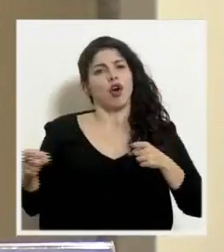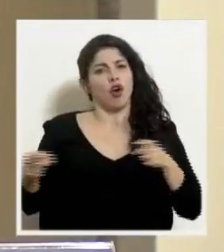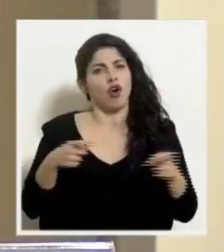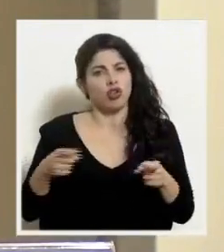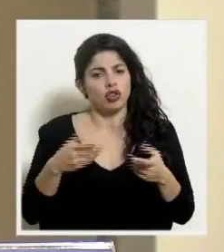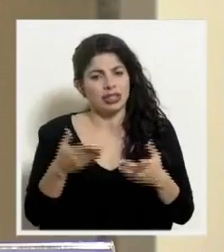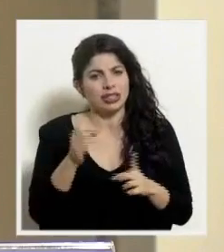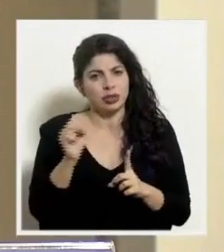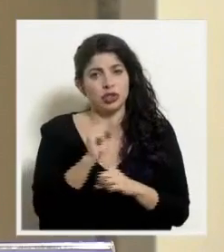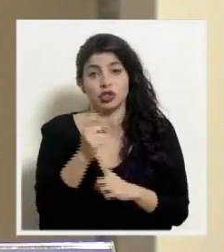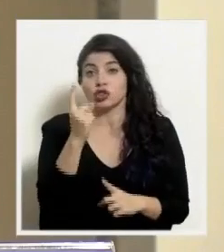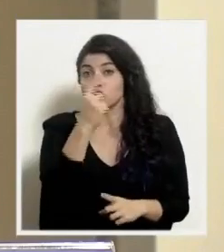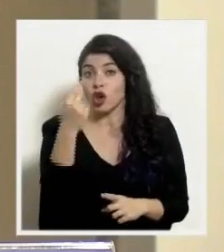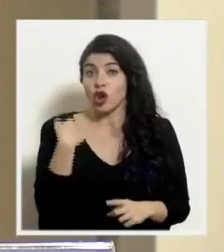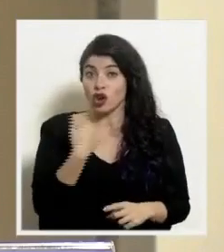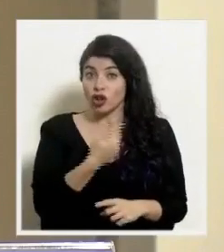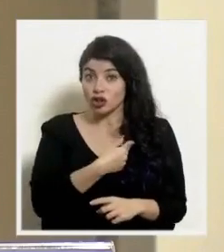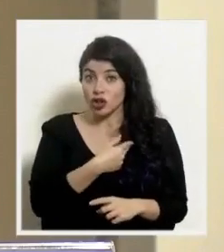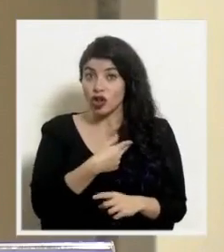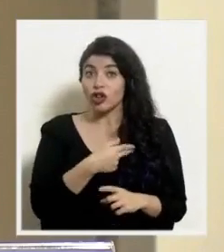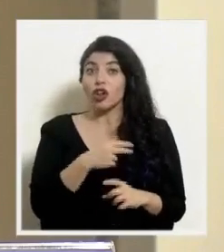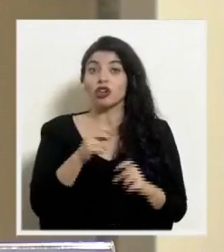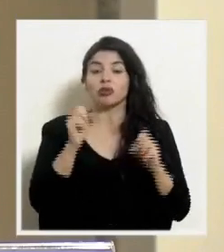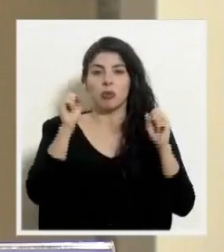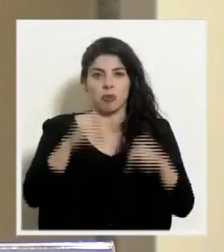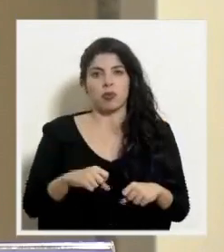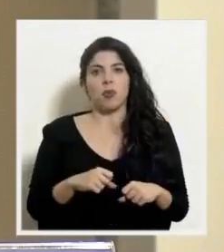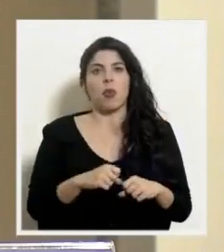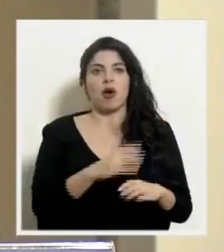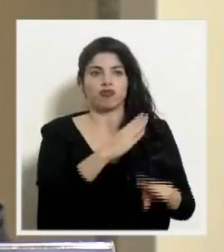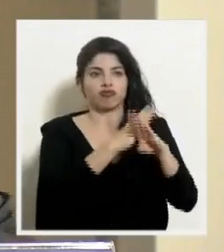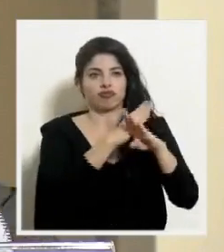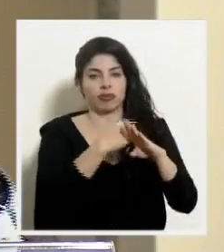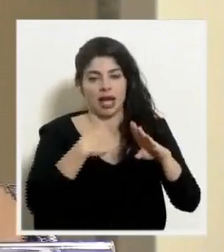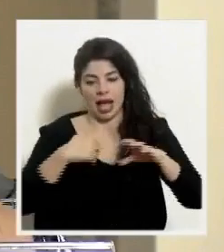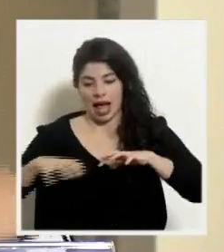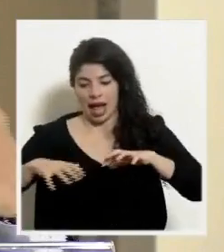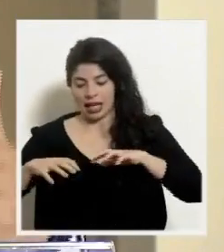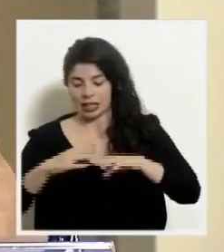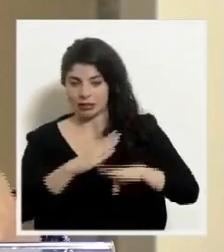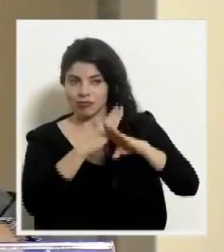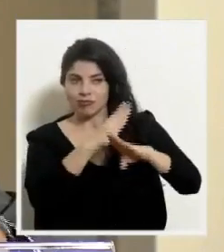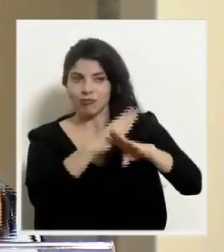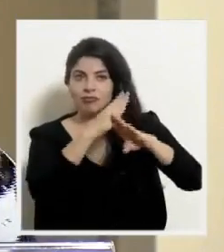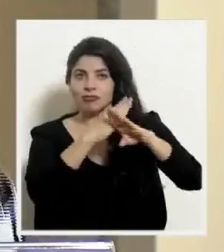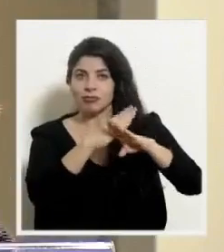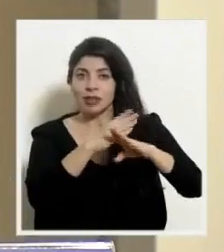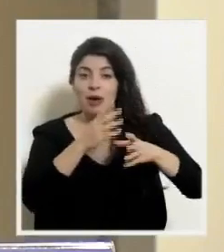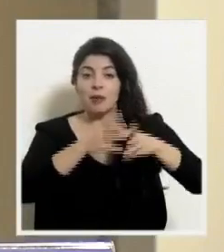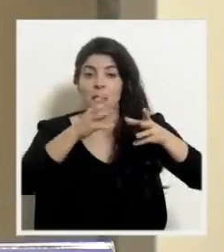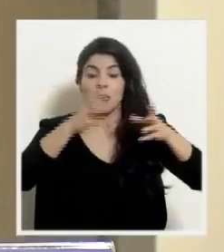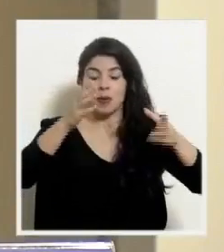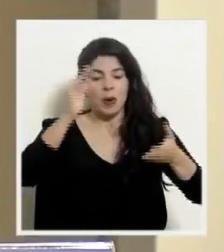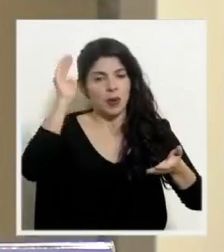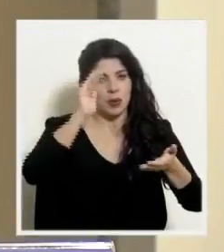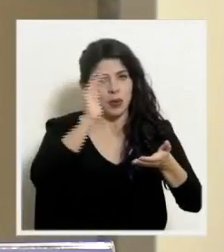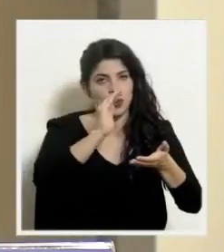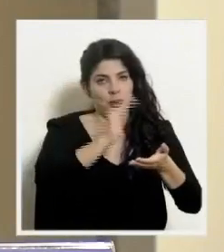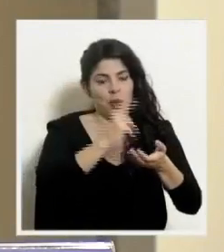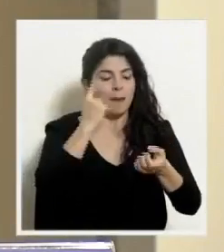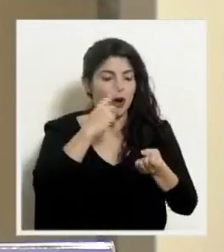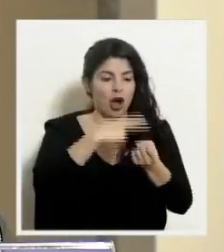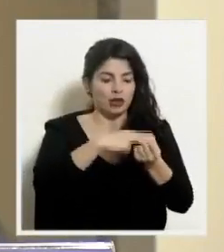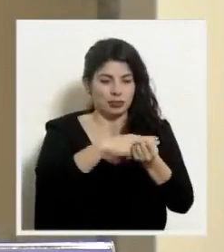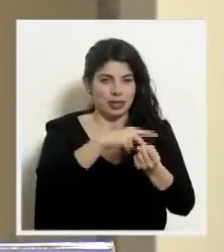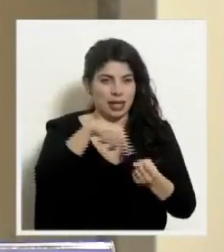esto. Solo nosotros vamos a impedir con nuestras acciones que se sigan presentando casos y que más gente siga llegando a los